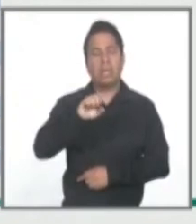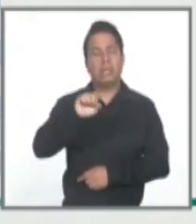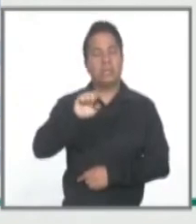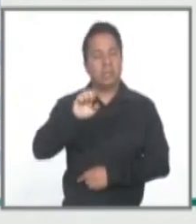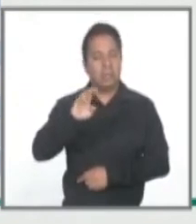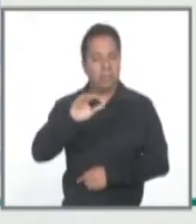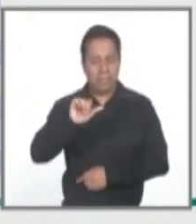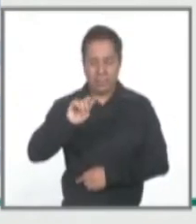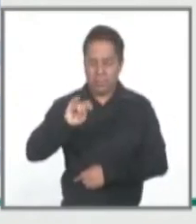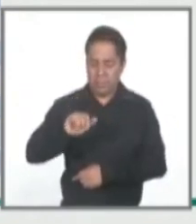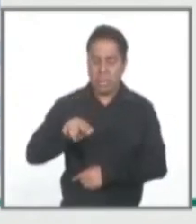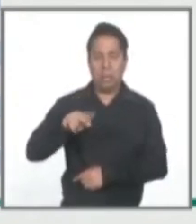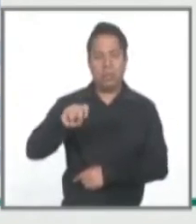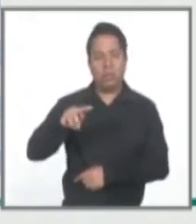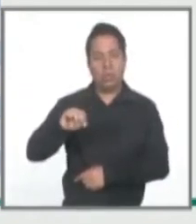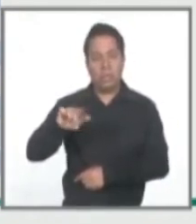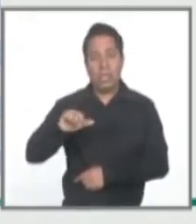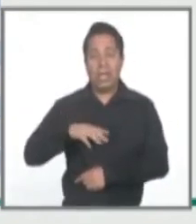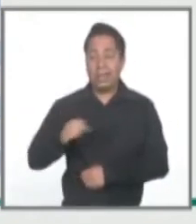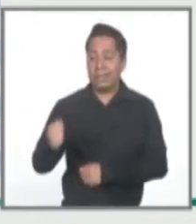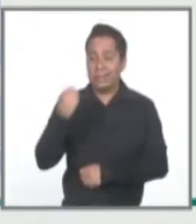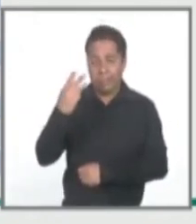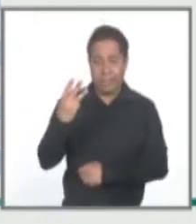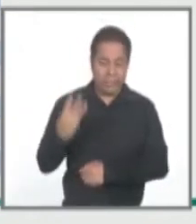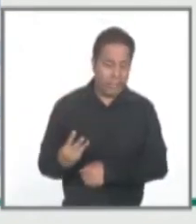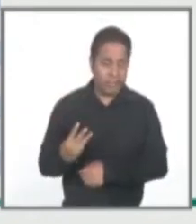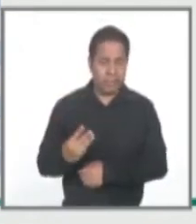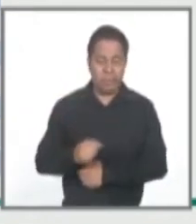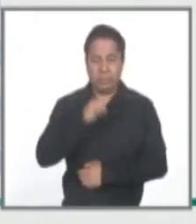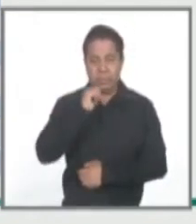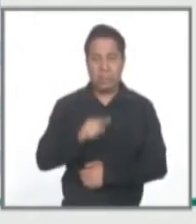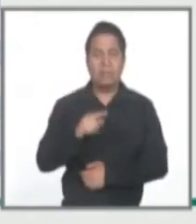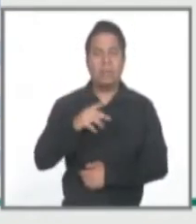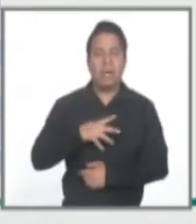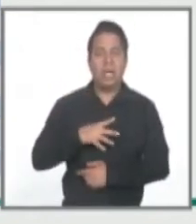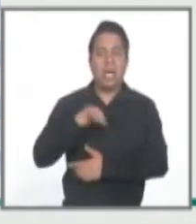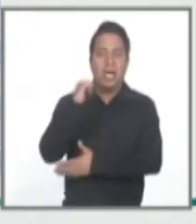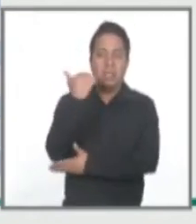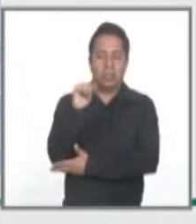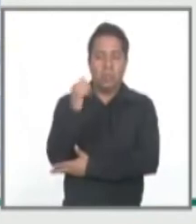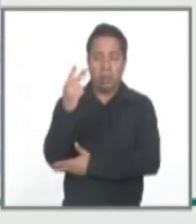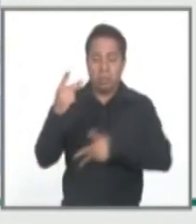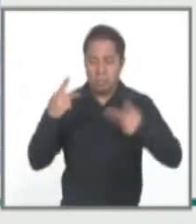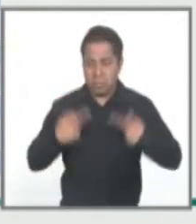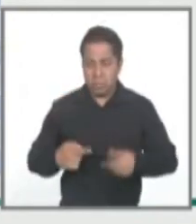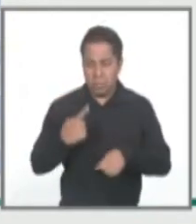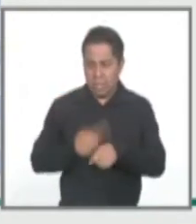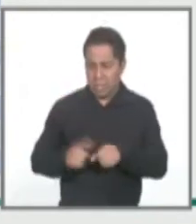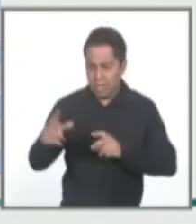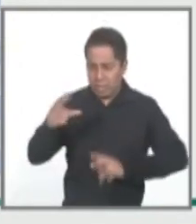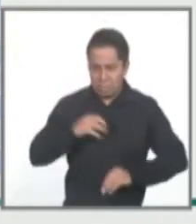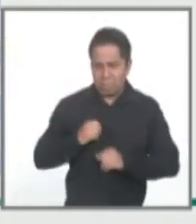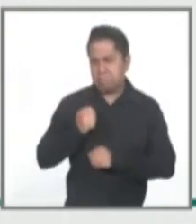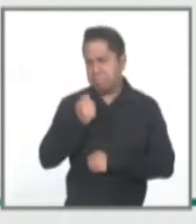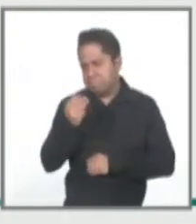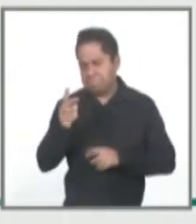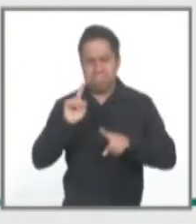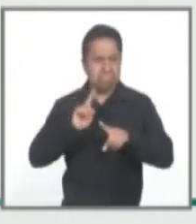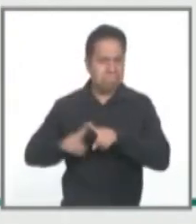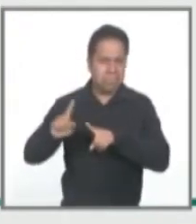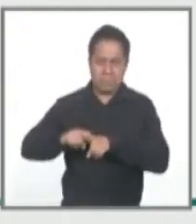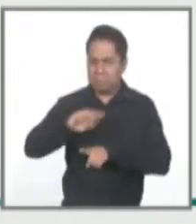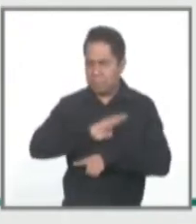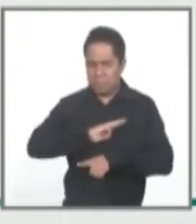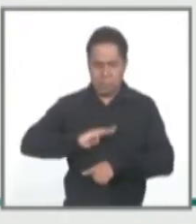tutla tienen tres casos santa maría atzompa dos casos con algunos otros municipios